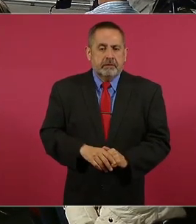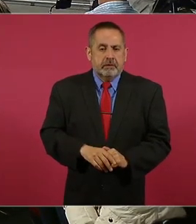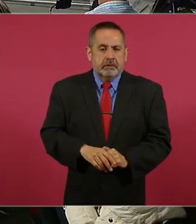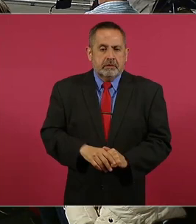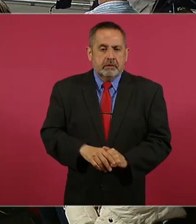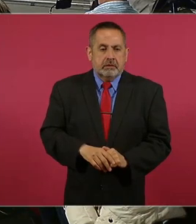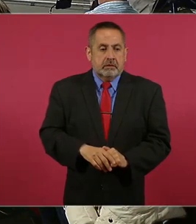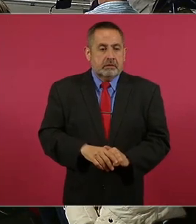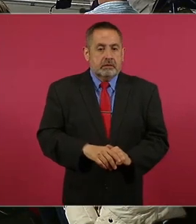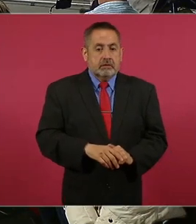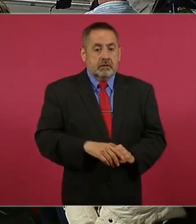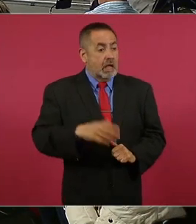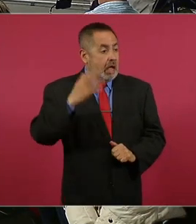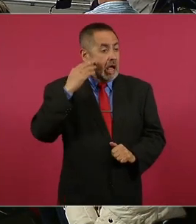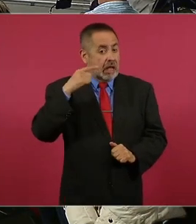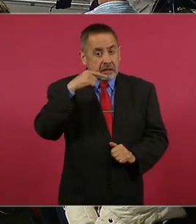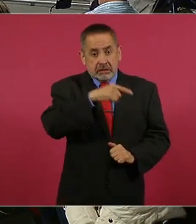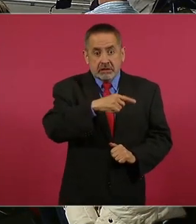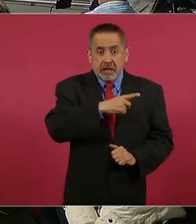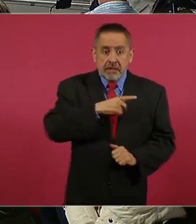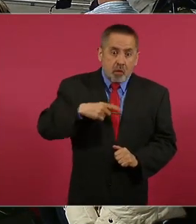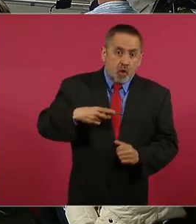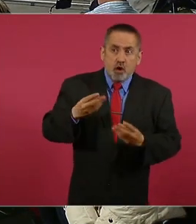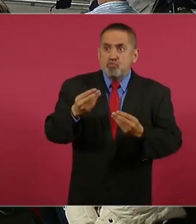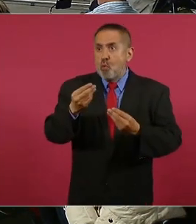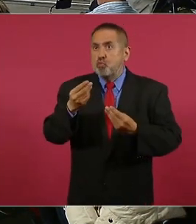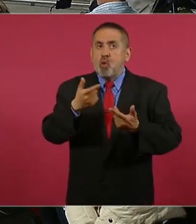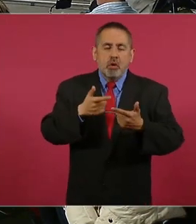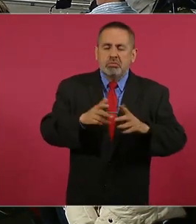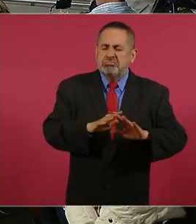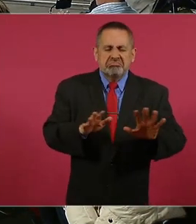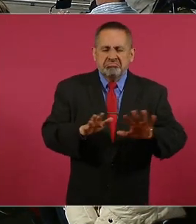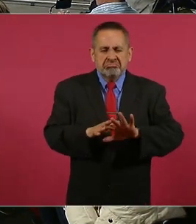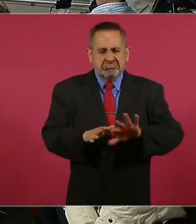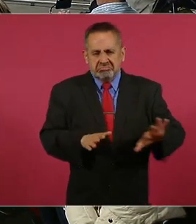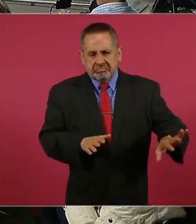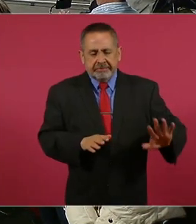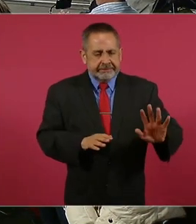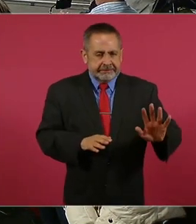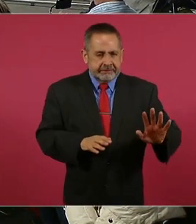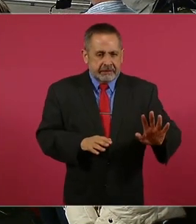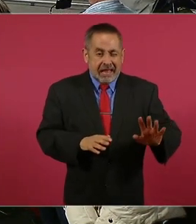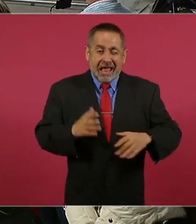Habían hasta campañas, ¿no?, por el endeudamiento, que se originó